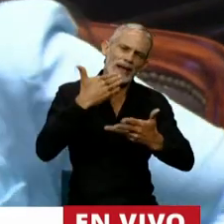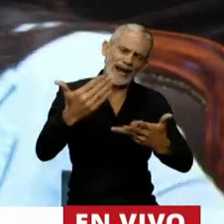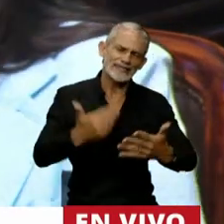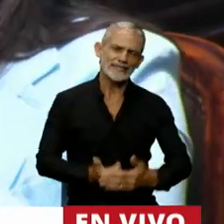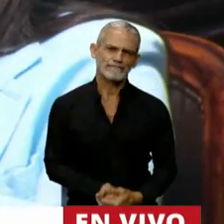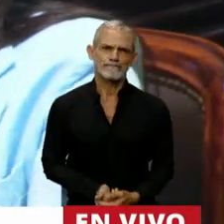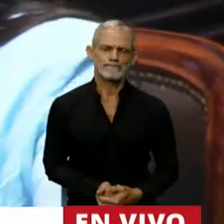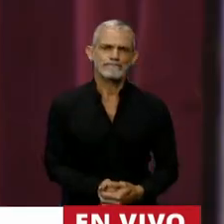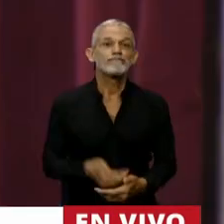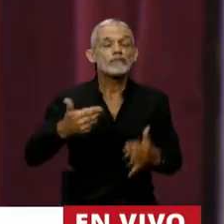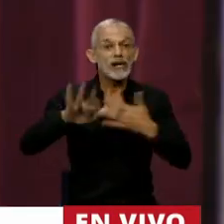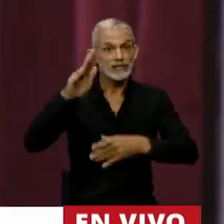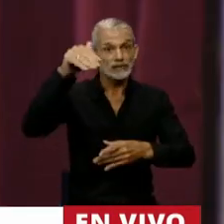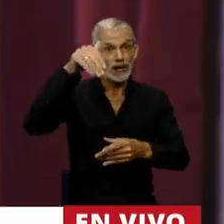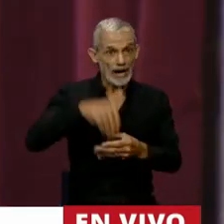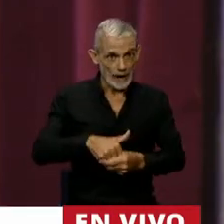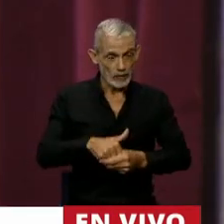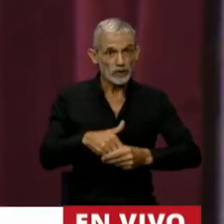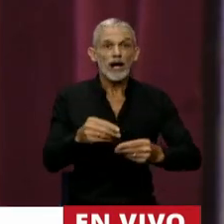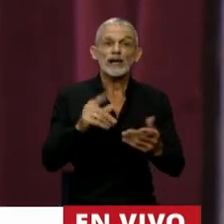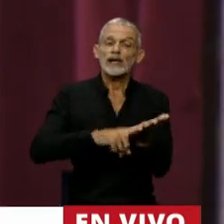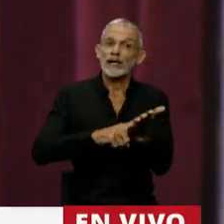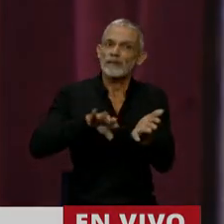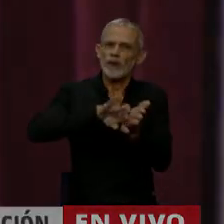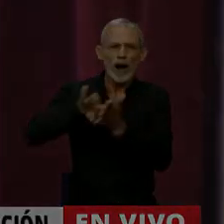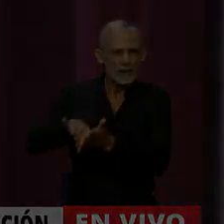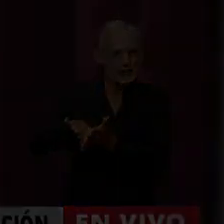Gracias. Se va a poner en consideración el apartamiento del reglamento.